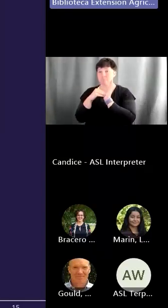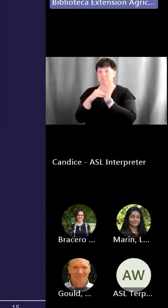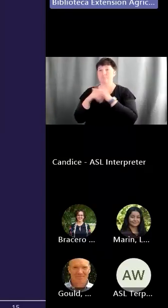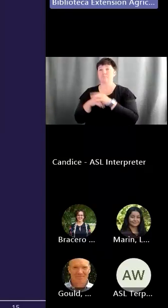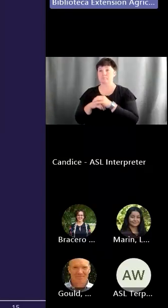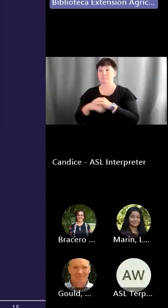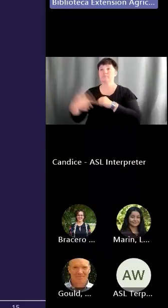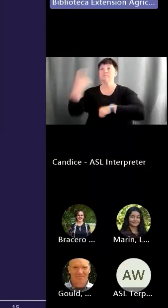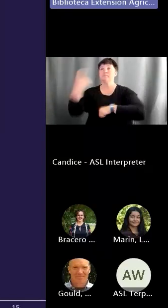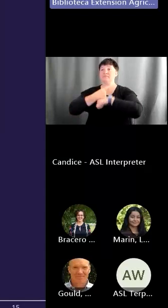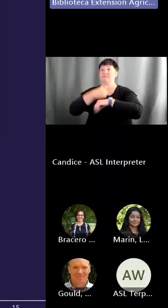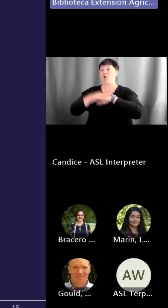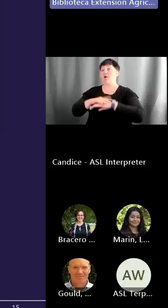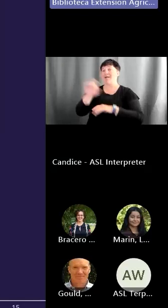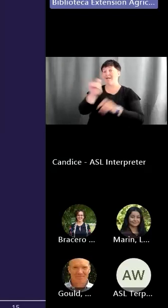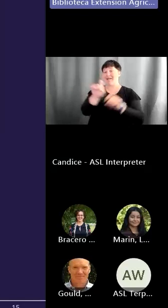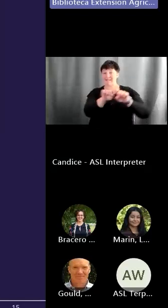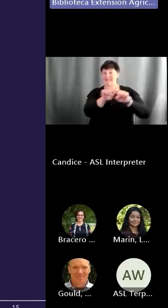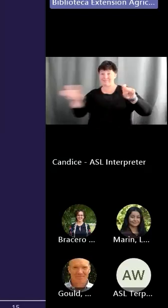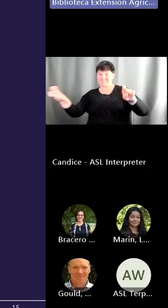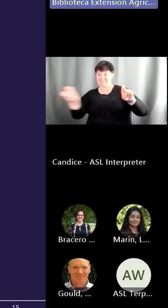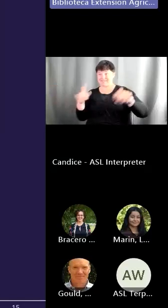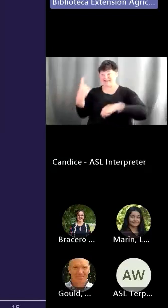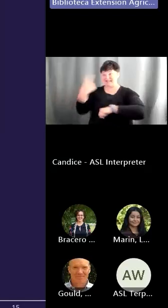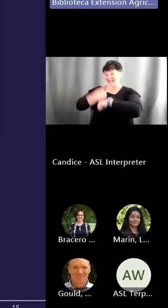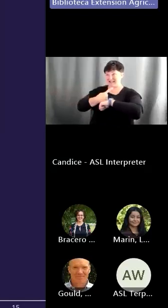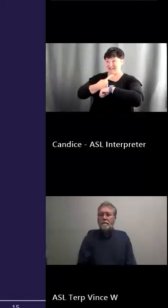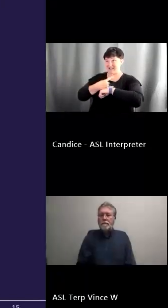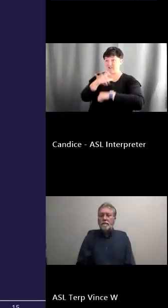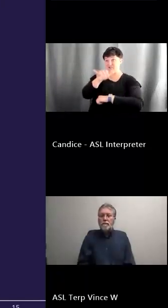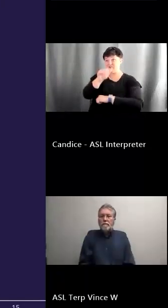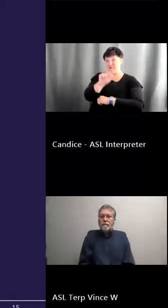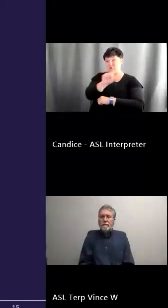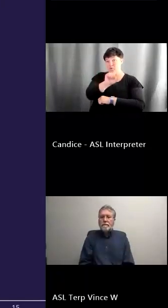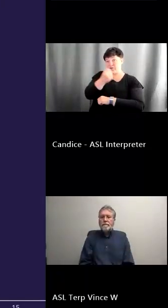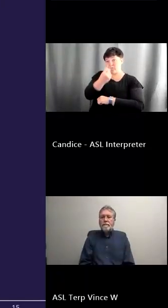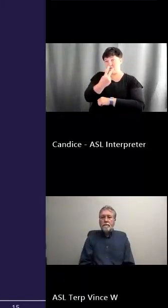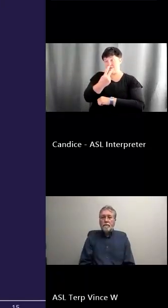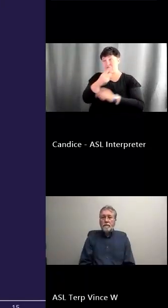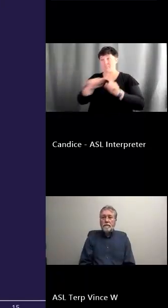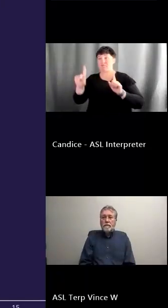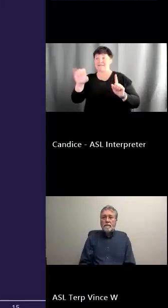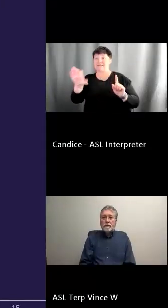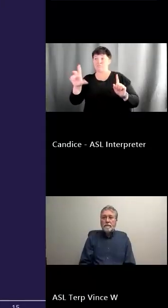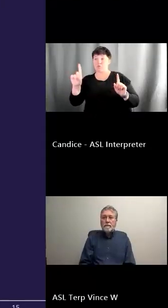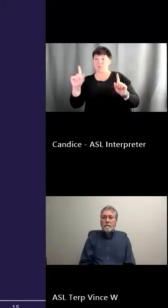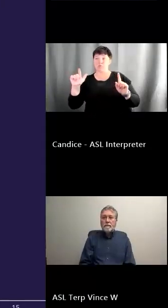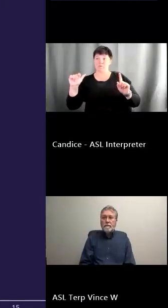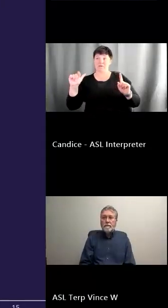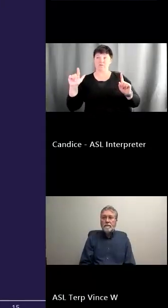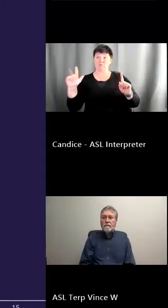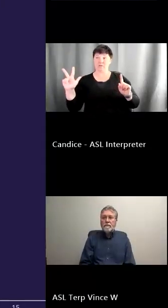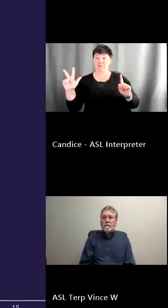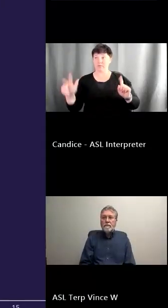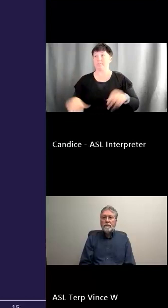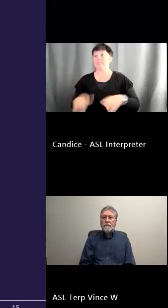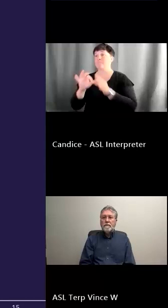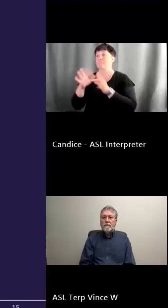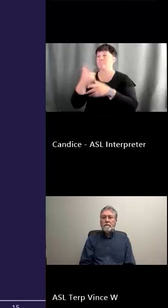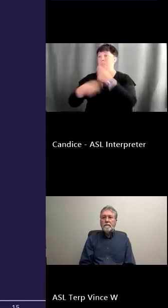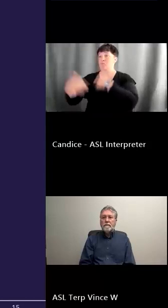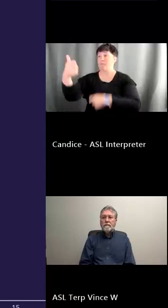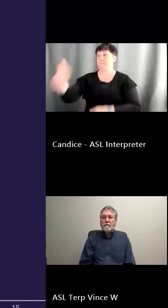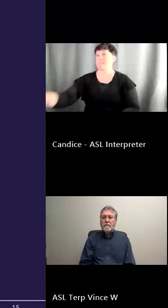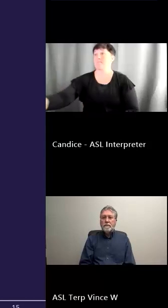X. Partimos de enero de 2012 hasta diciembre de 2023. Y luego el eje, y nos muestra